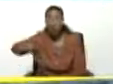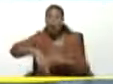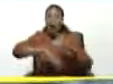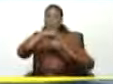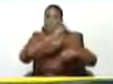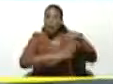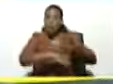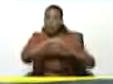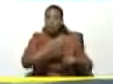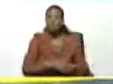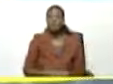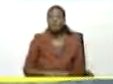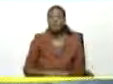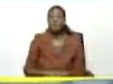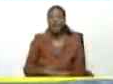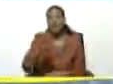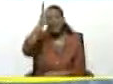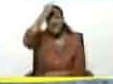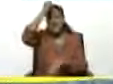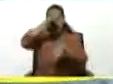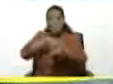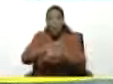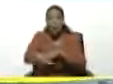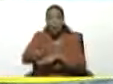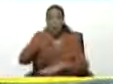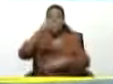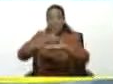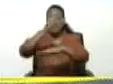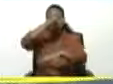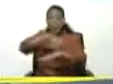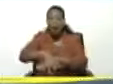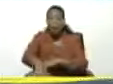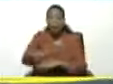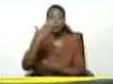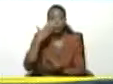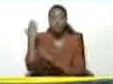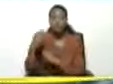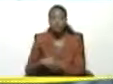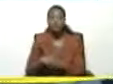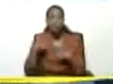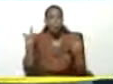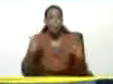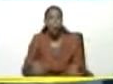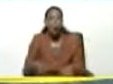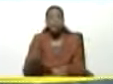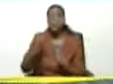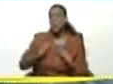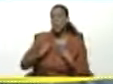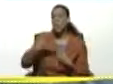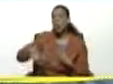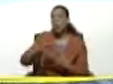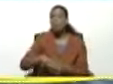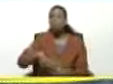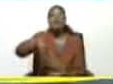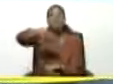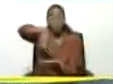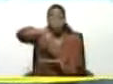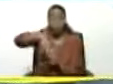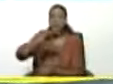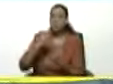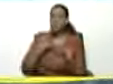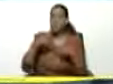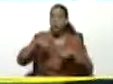dónde eres del tamacuro del tamacuro buenísimo tú V hace poco por allá tú de dónde eres maturín De aquí de